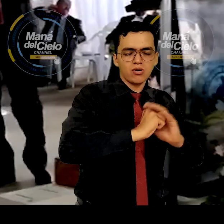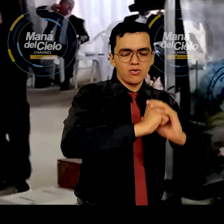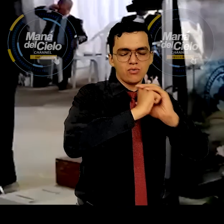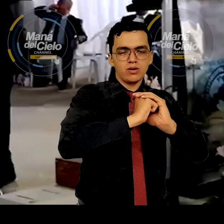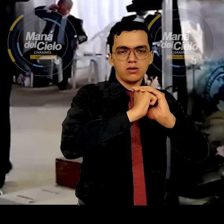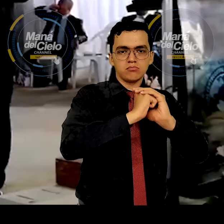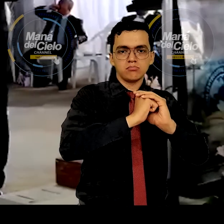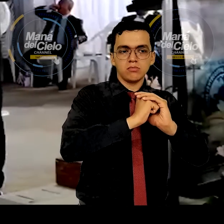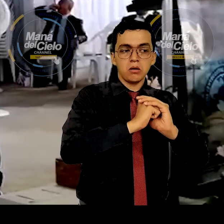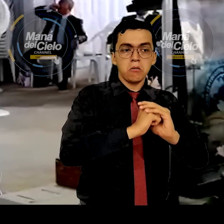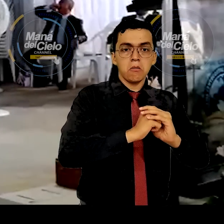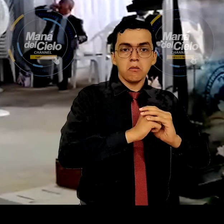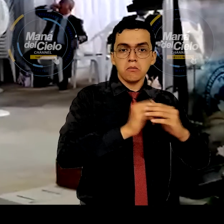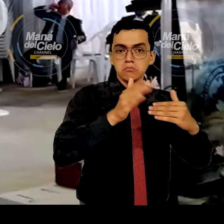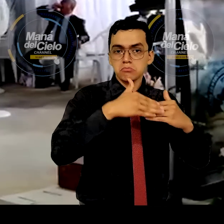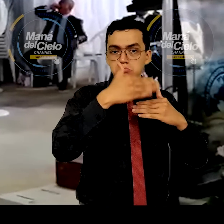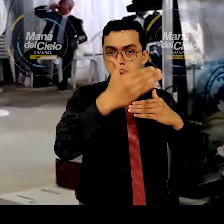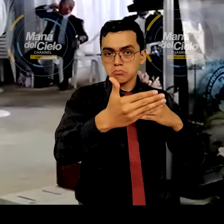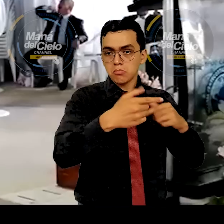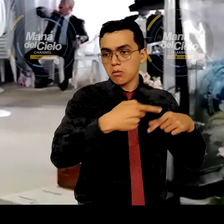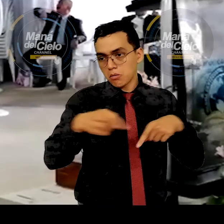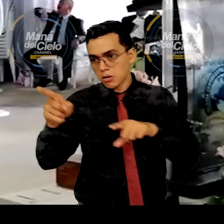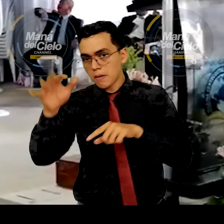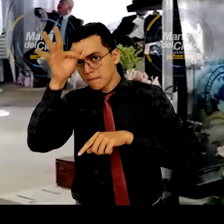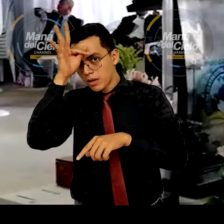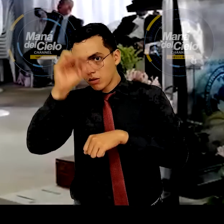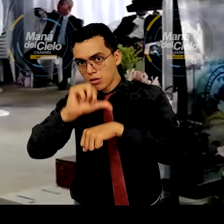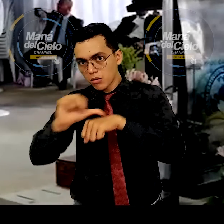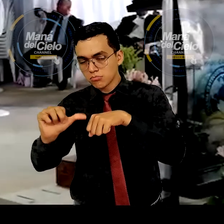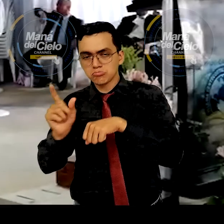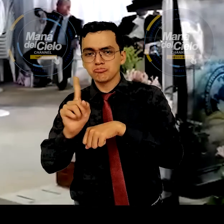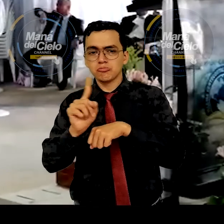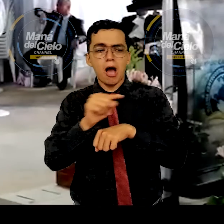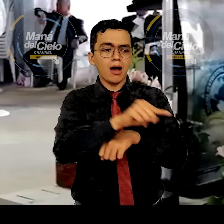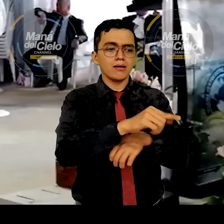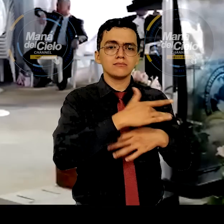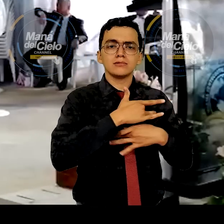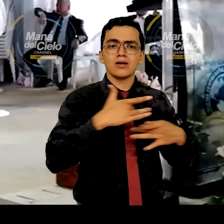pero ahí está, viva. Y maldadosa que salió así.